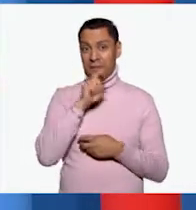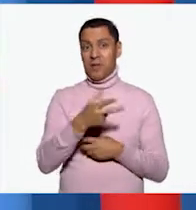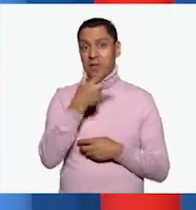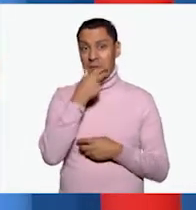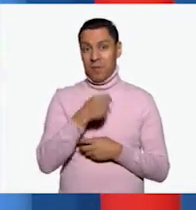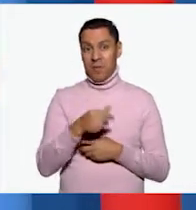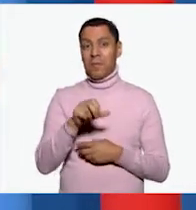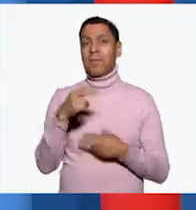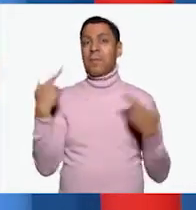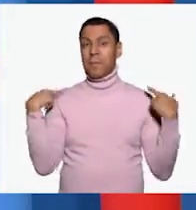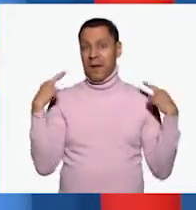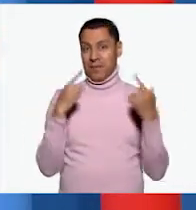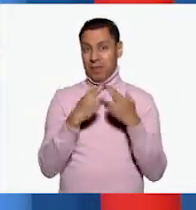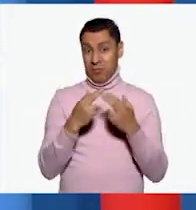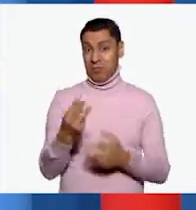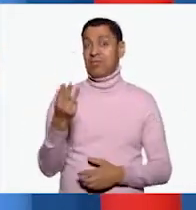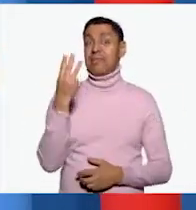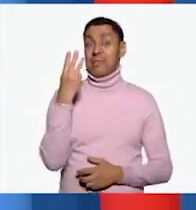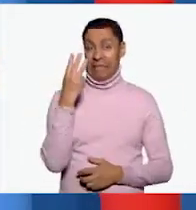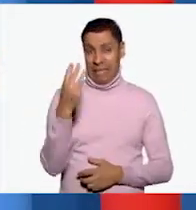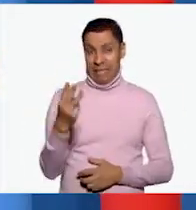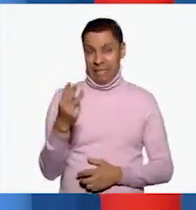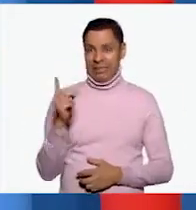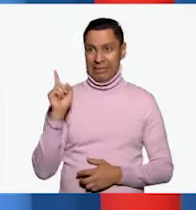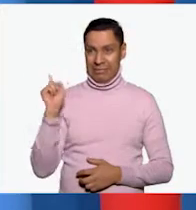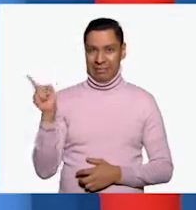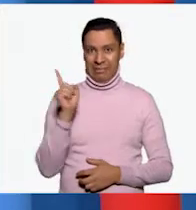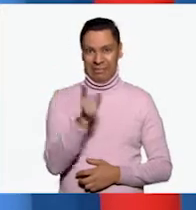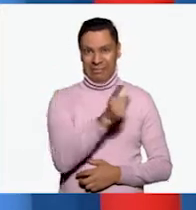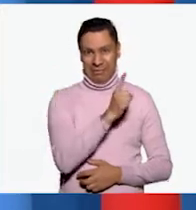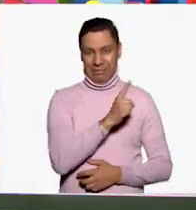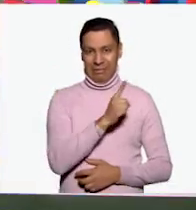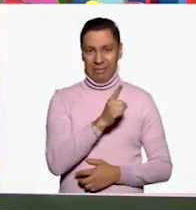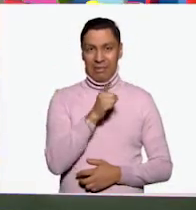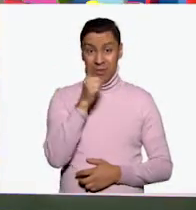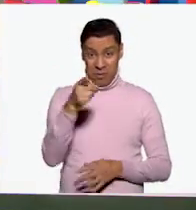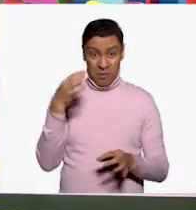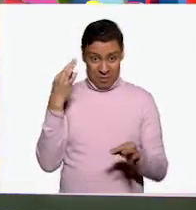Torres. ¿Están listos para entrar en el mundo de las emociones?